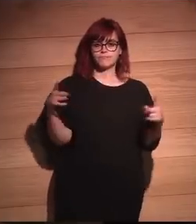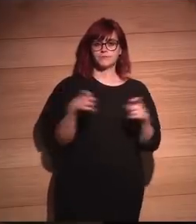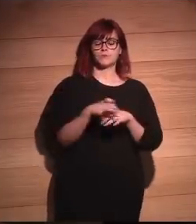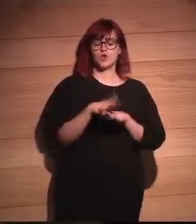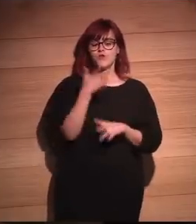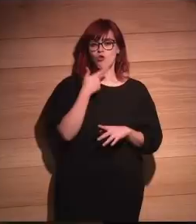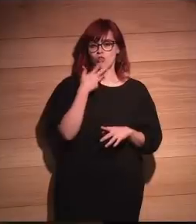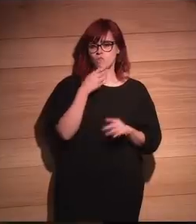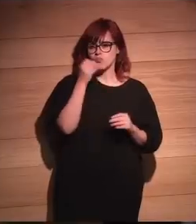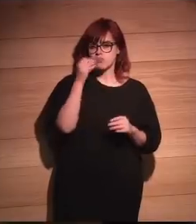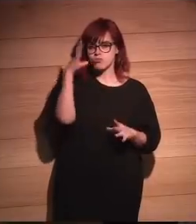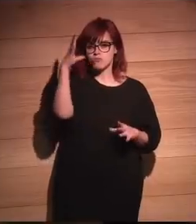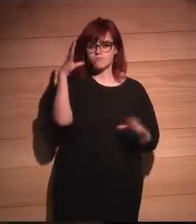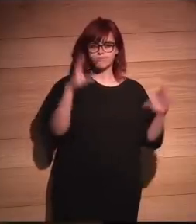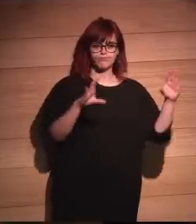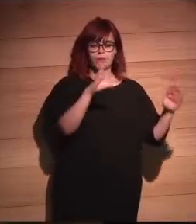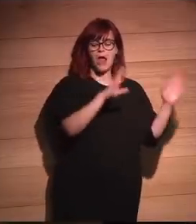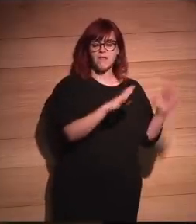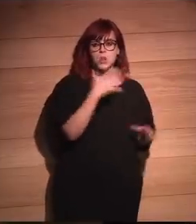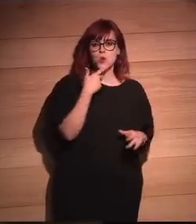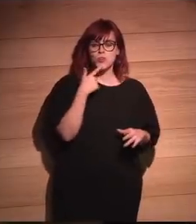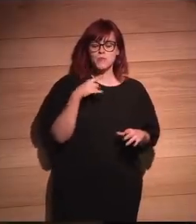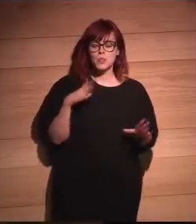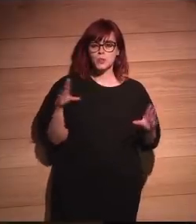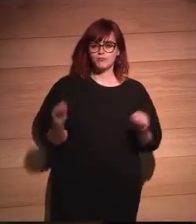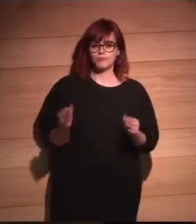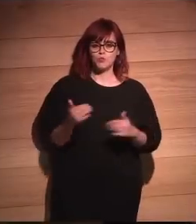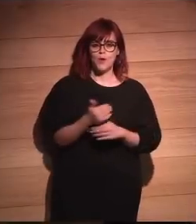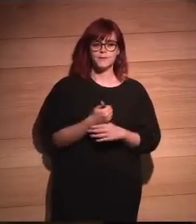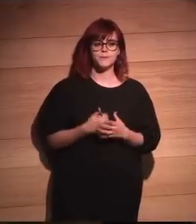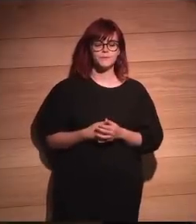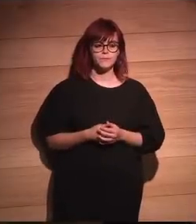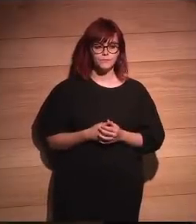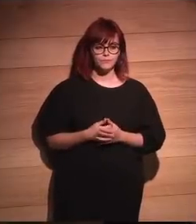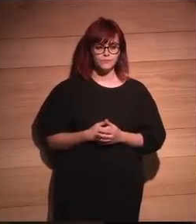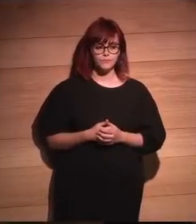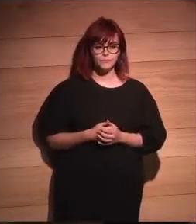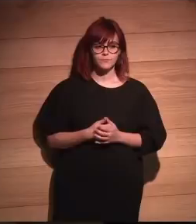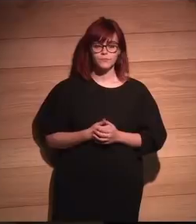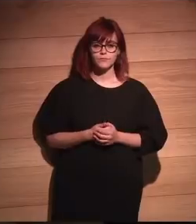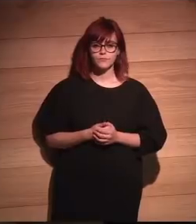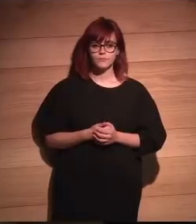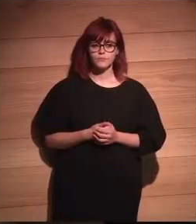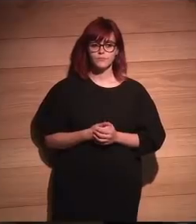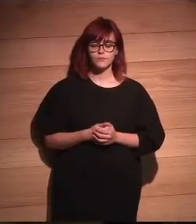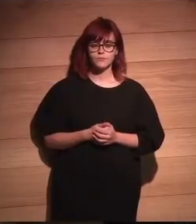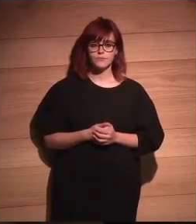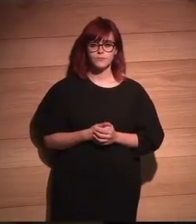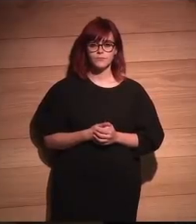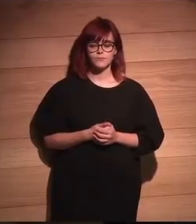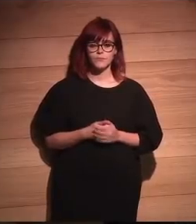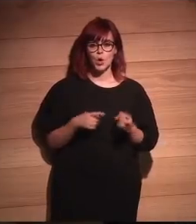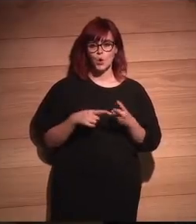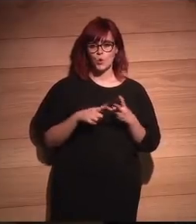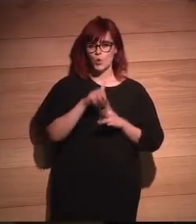información y conocimiento se pierde este conocimiento? Muchas gracias. Exacto. Gracias. Había ahí